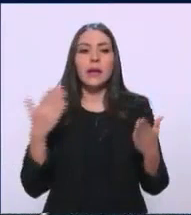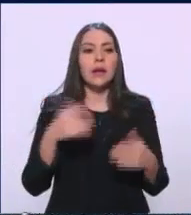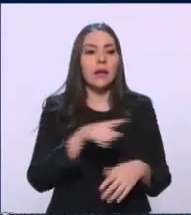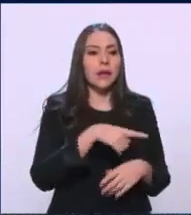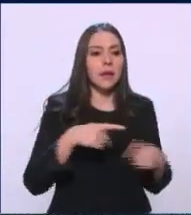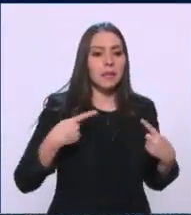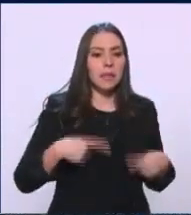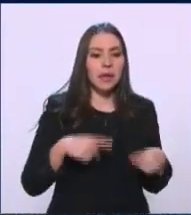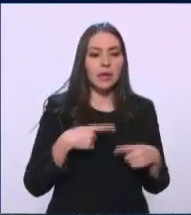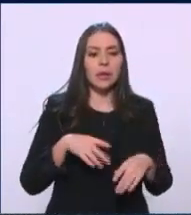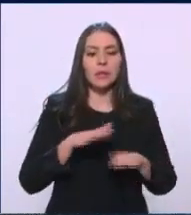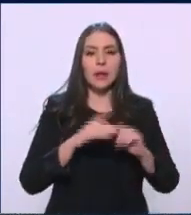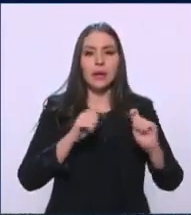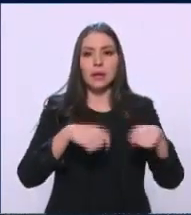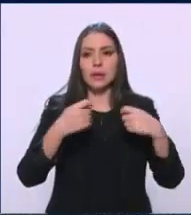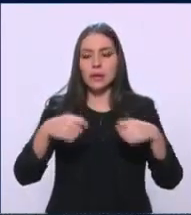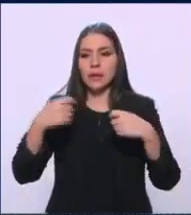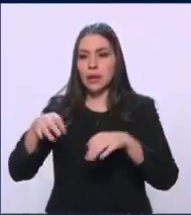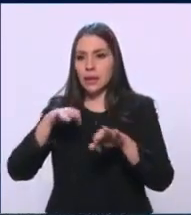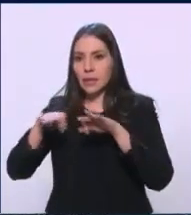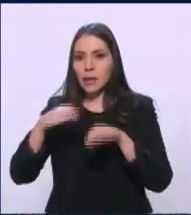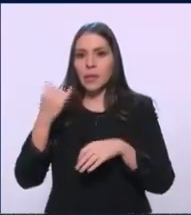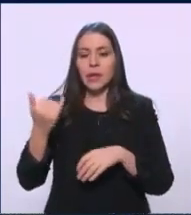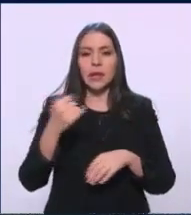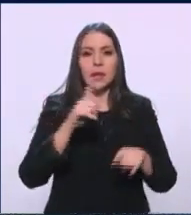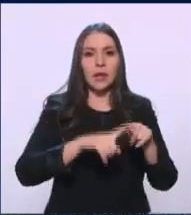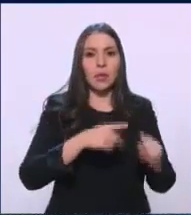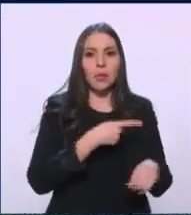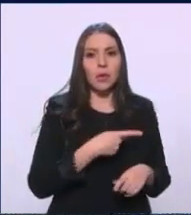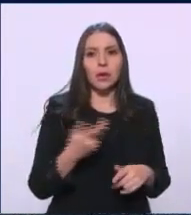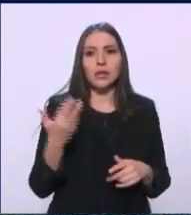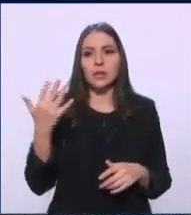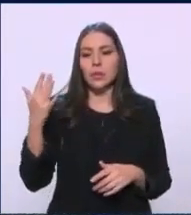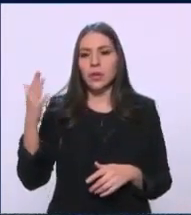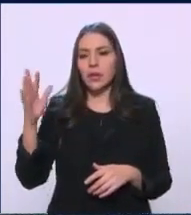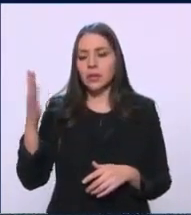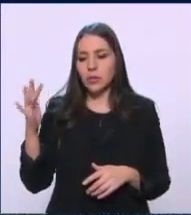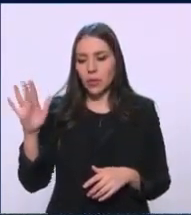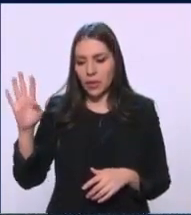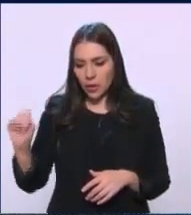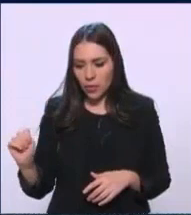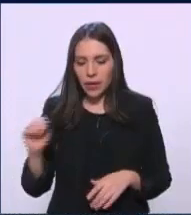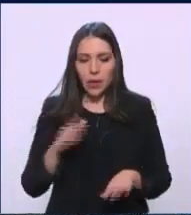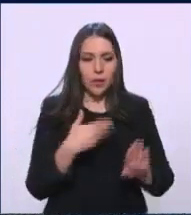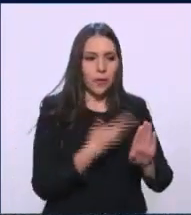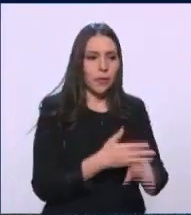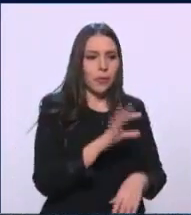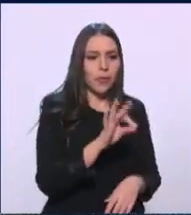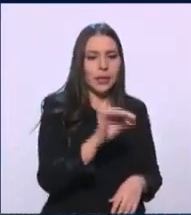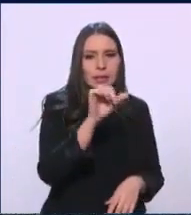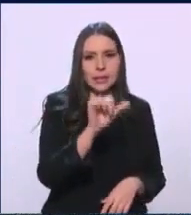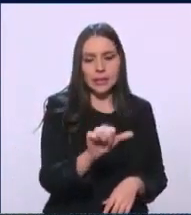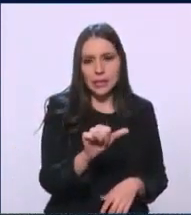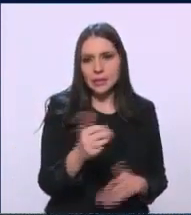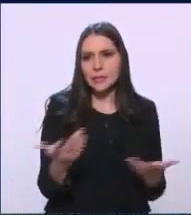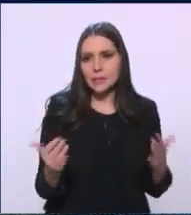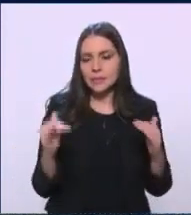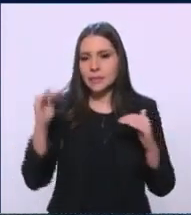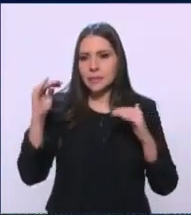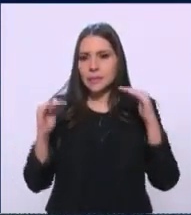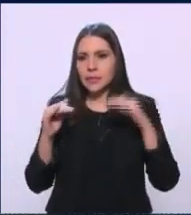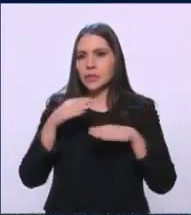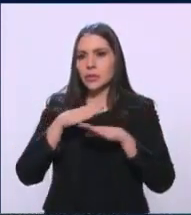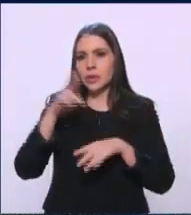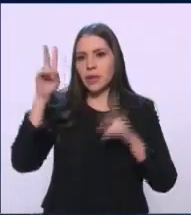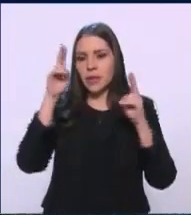pobreza, es 59 contra 46. Ambos son temas económicos, pero eso significa que la gente está viendo